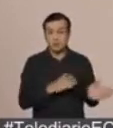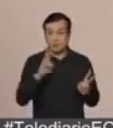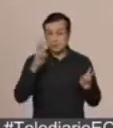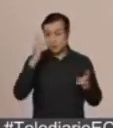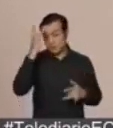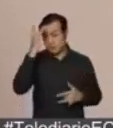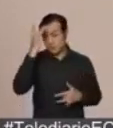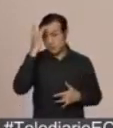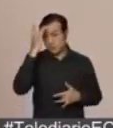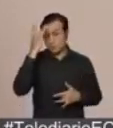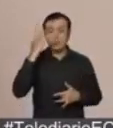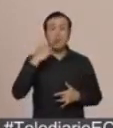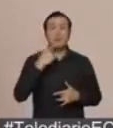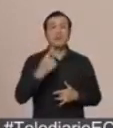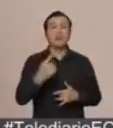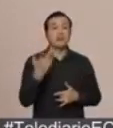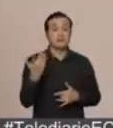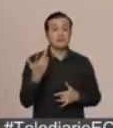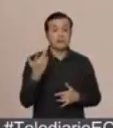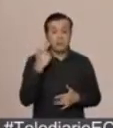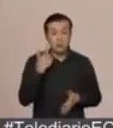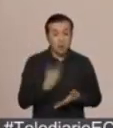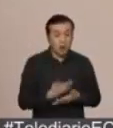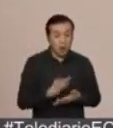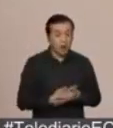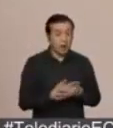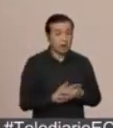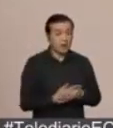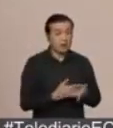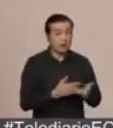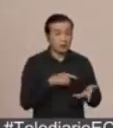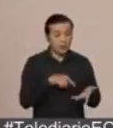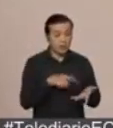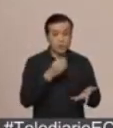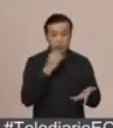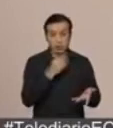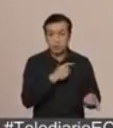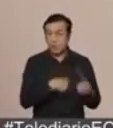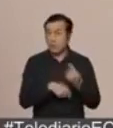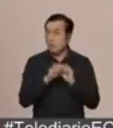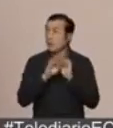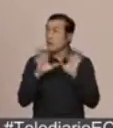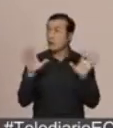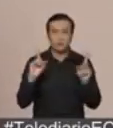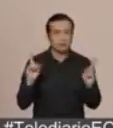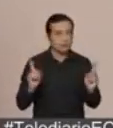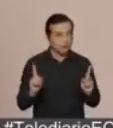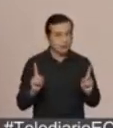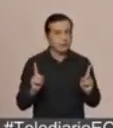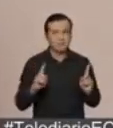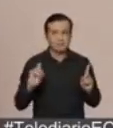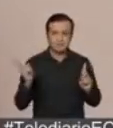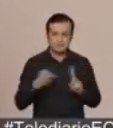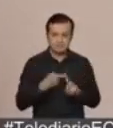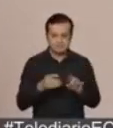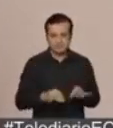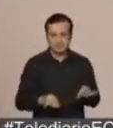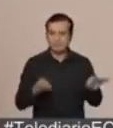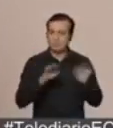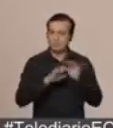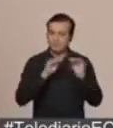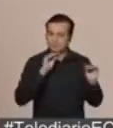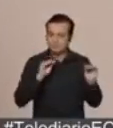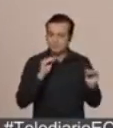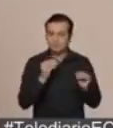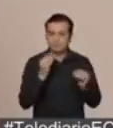sanitario, ratifica que no hay evidencia de que esto sea así. Por lo tanto, lo primero es manifestar esto y la